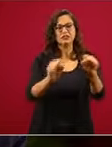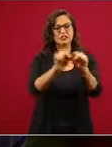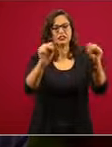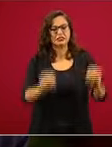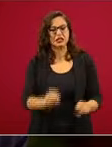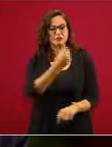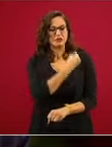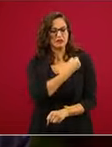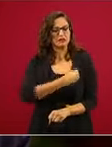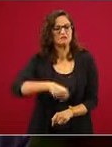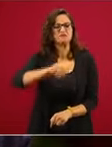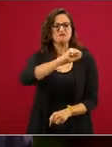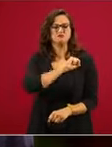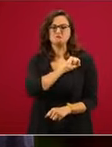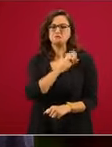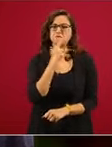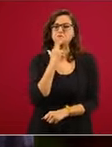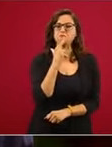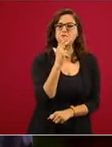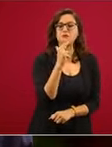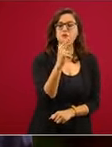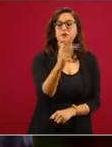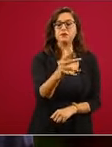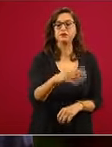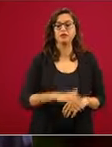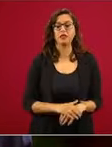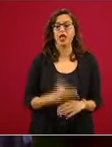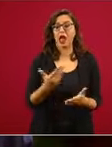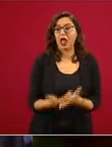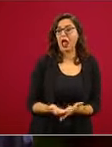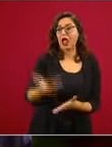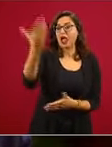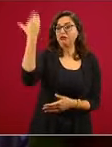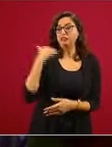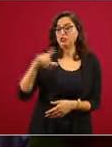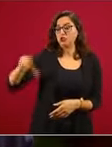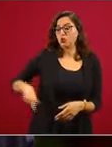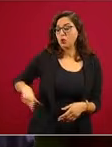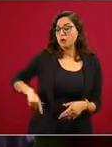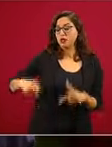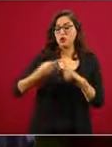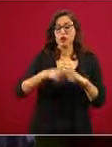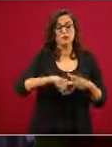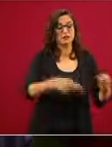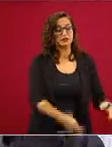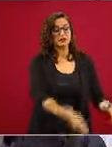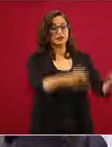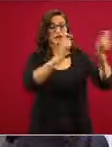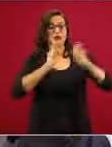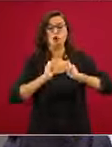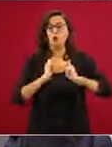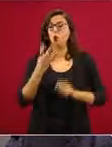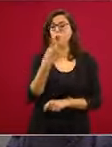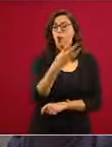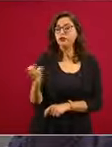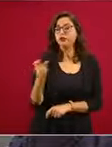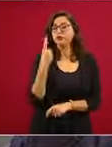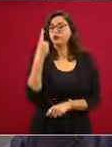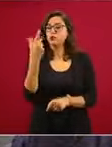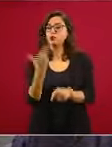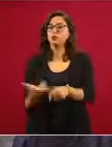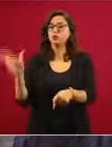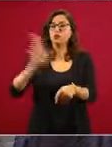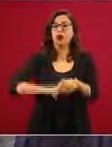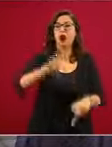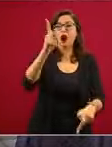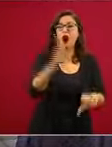Recibimos el gobierno con 401 hospitales abandonados, saqueados o a